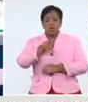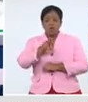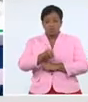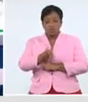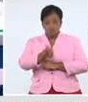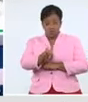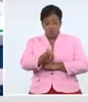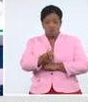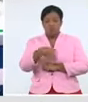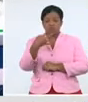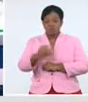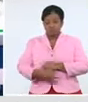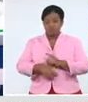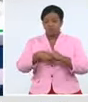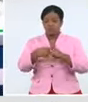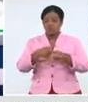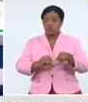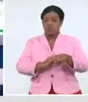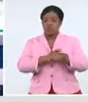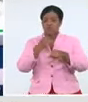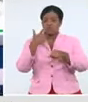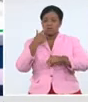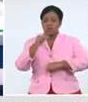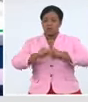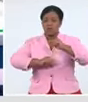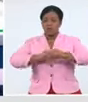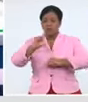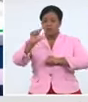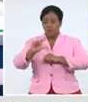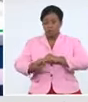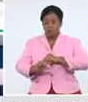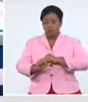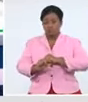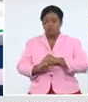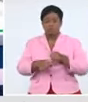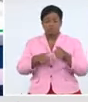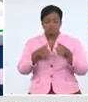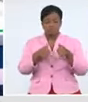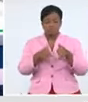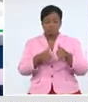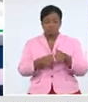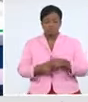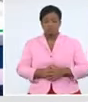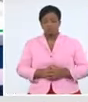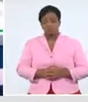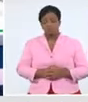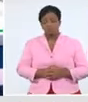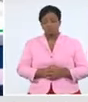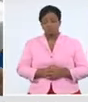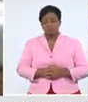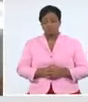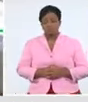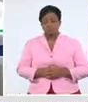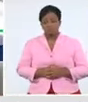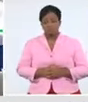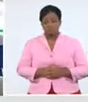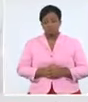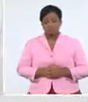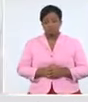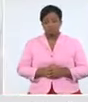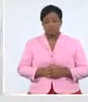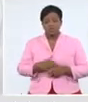casos autóctonos, disminuye en relación con la jornada precedente en 115 casos menos.